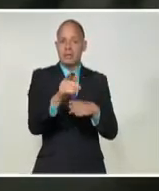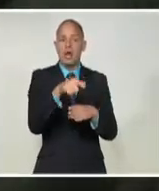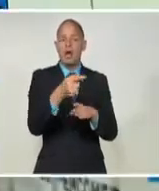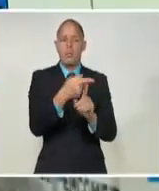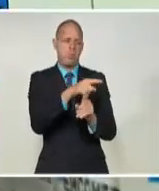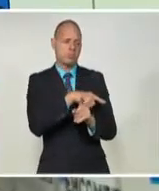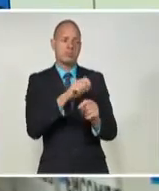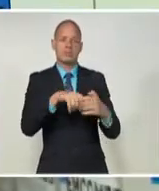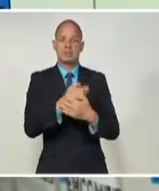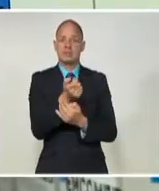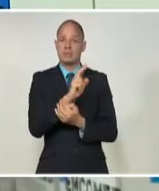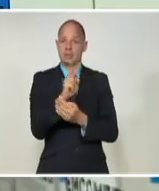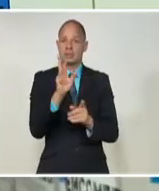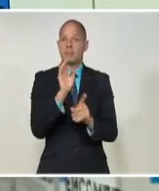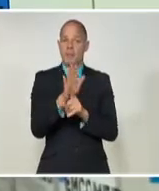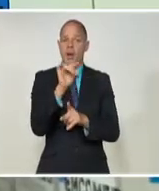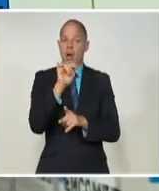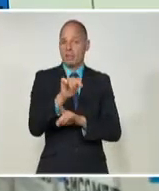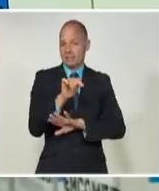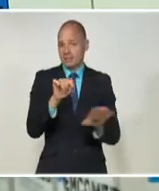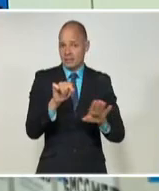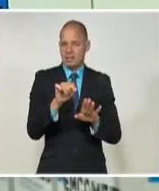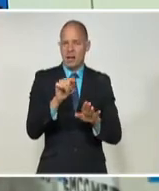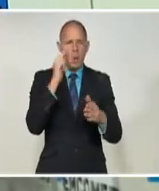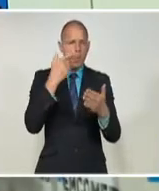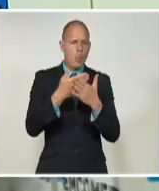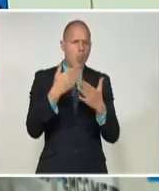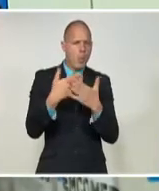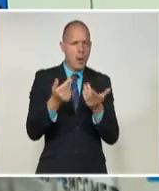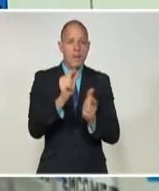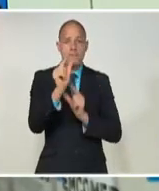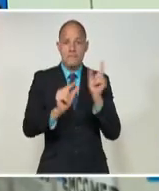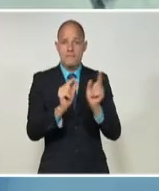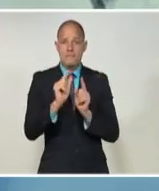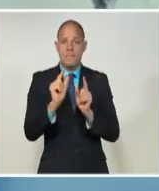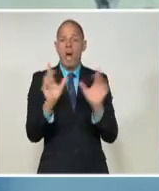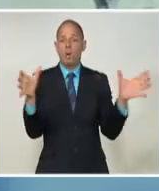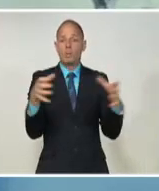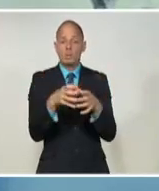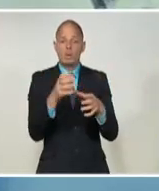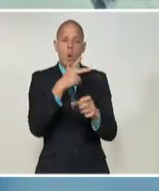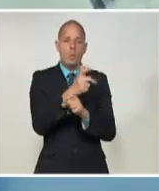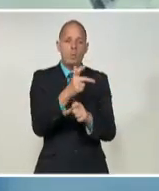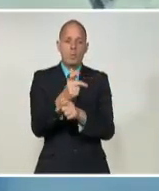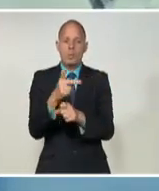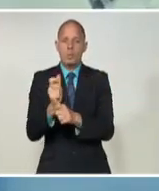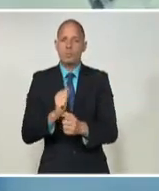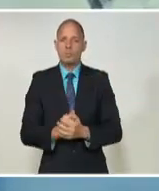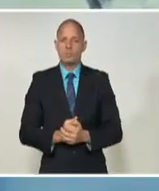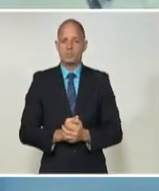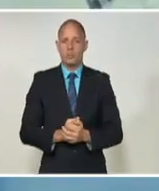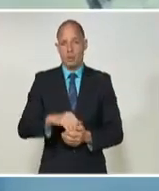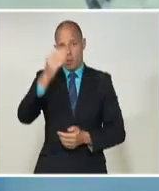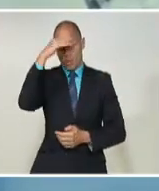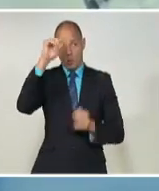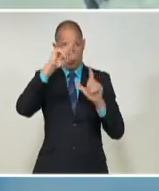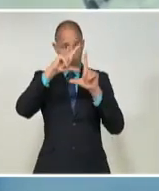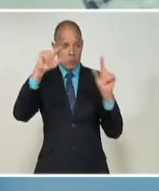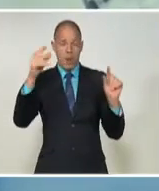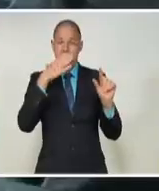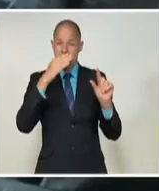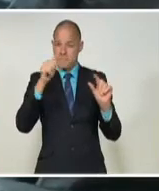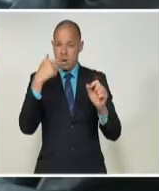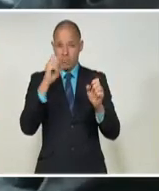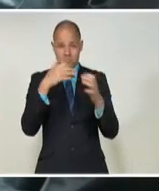3 del candidato vacunal Abdala. Esta UVB, reconocida entre las mejores de su tipo en el país, posee la infraestructura necesaria